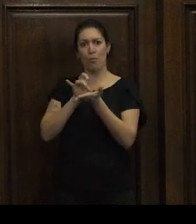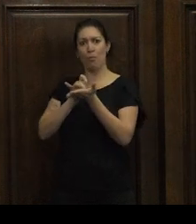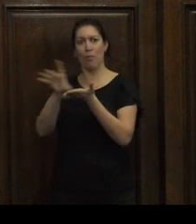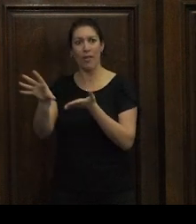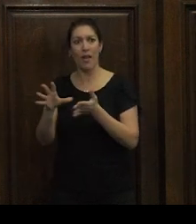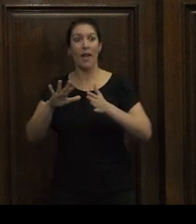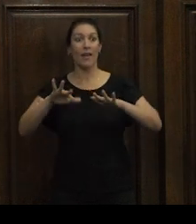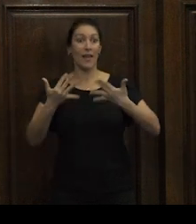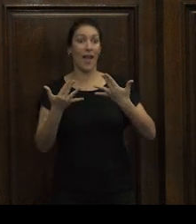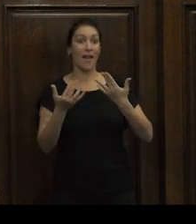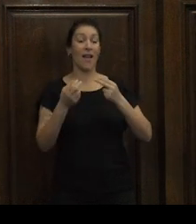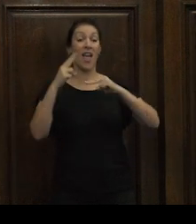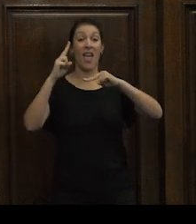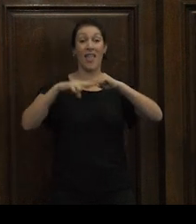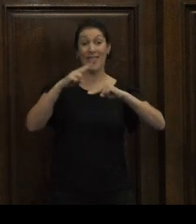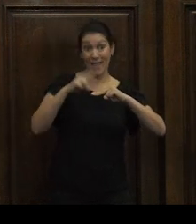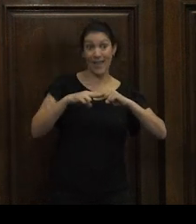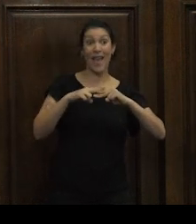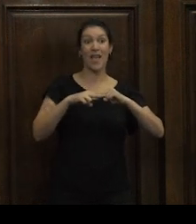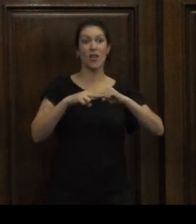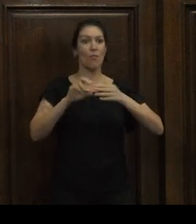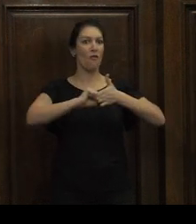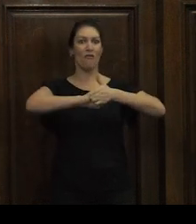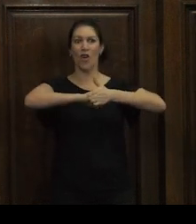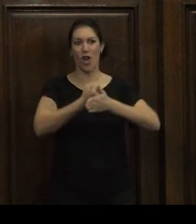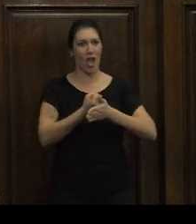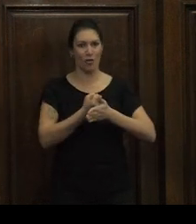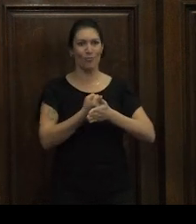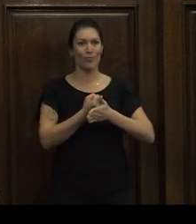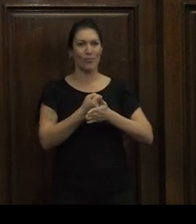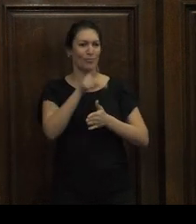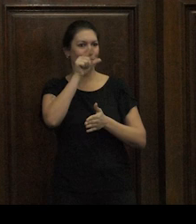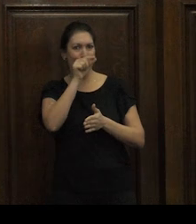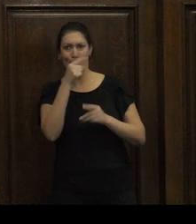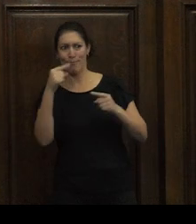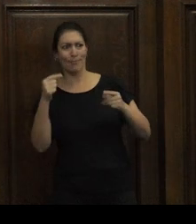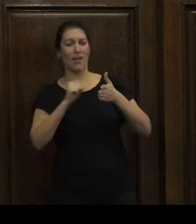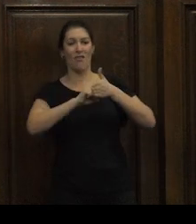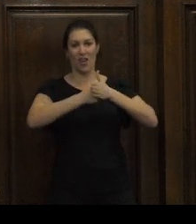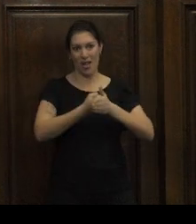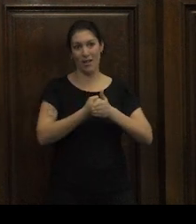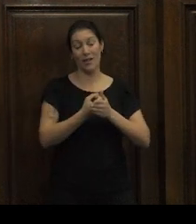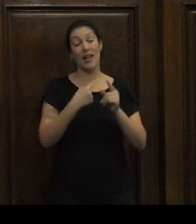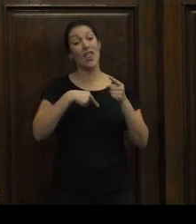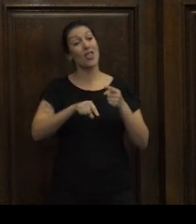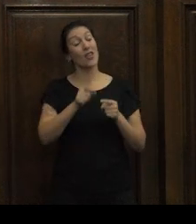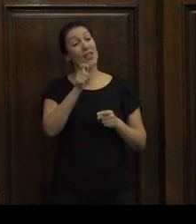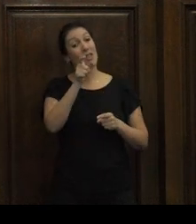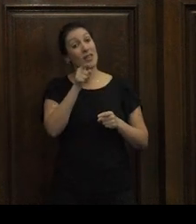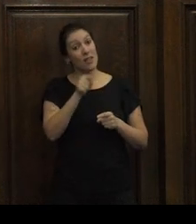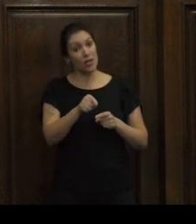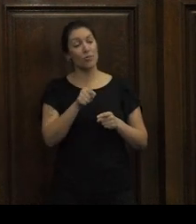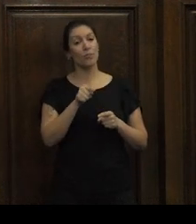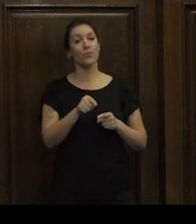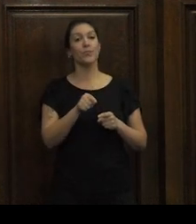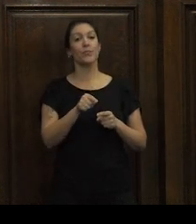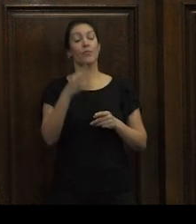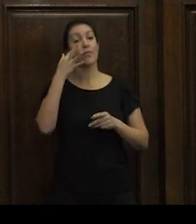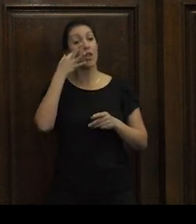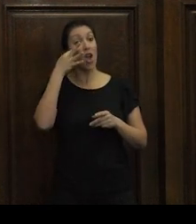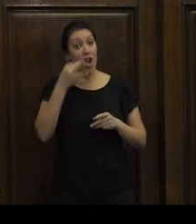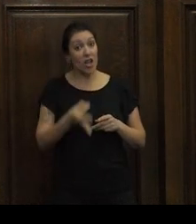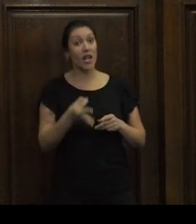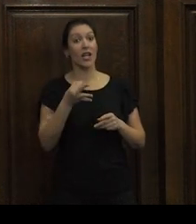fue bloquearlo de las redes sociales de Internet. Entonces, creo que más allá de lo pintoresco de todo esto,